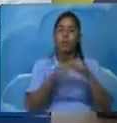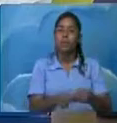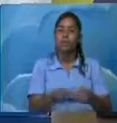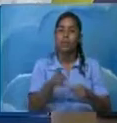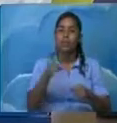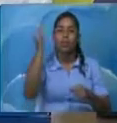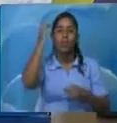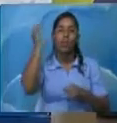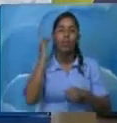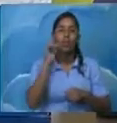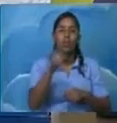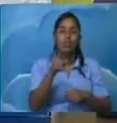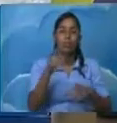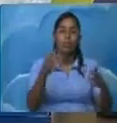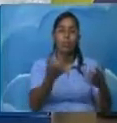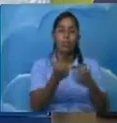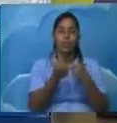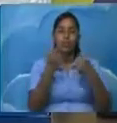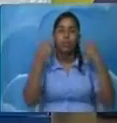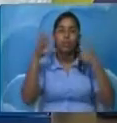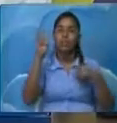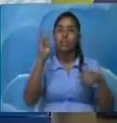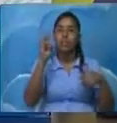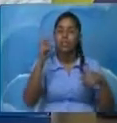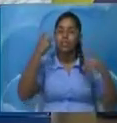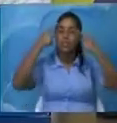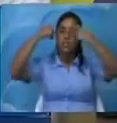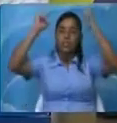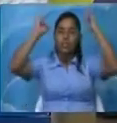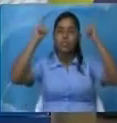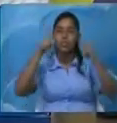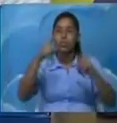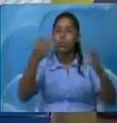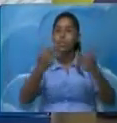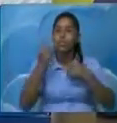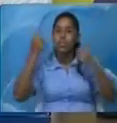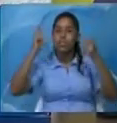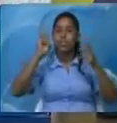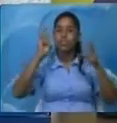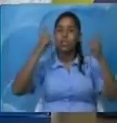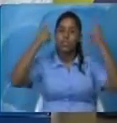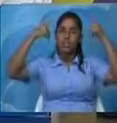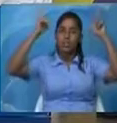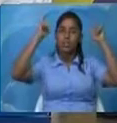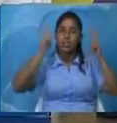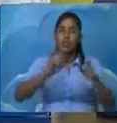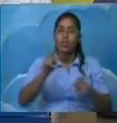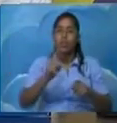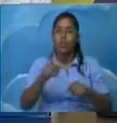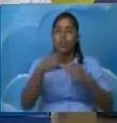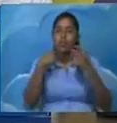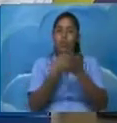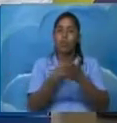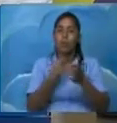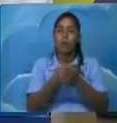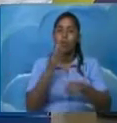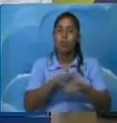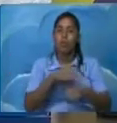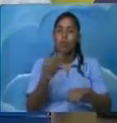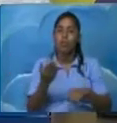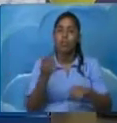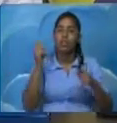en la cabeza que usted me quitó mis 7 chivos. Usted me quitó 7 chivos y no me los pagó porque